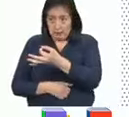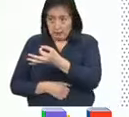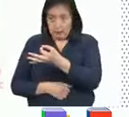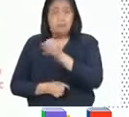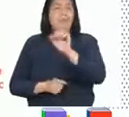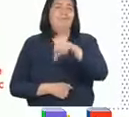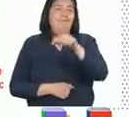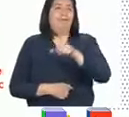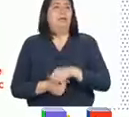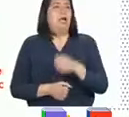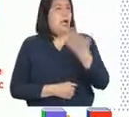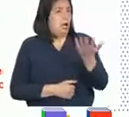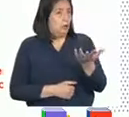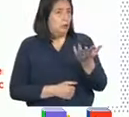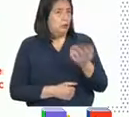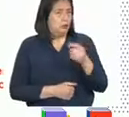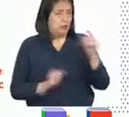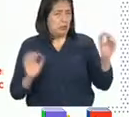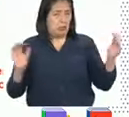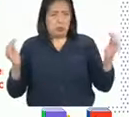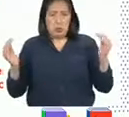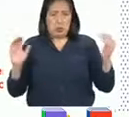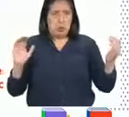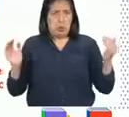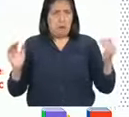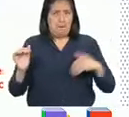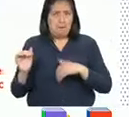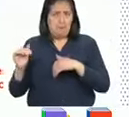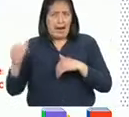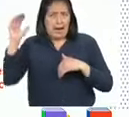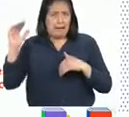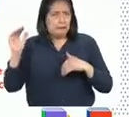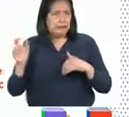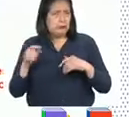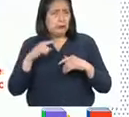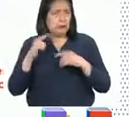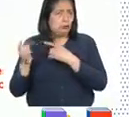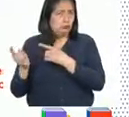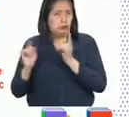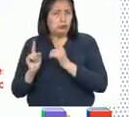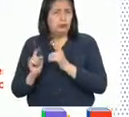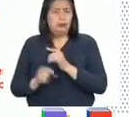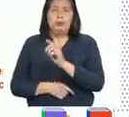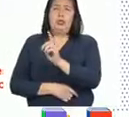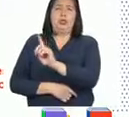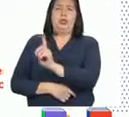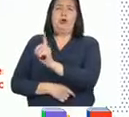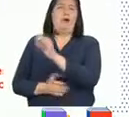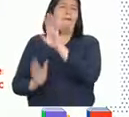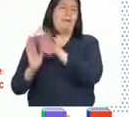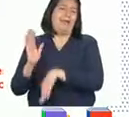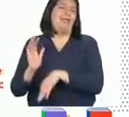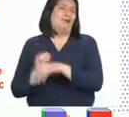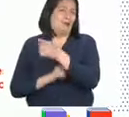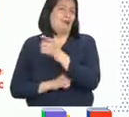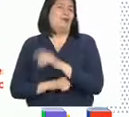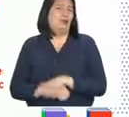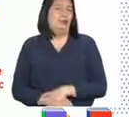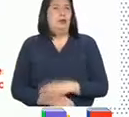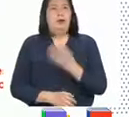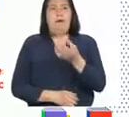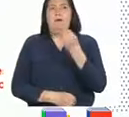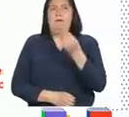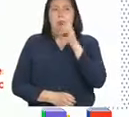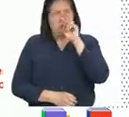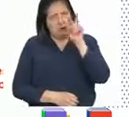¿cierto? Sí. Ahora, ¿te parece que recibieron más torta? No, recibieron menos torta.